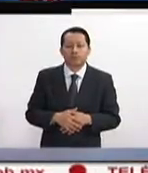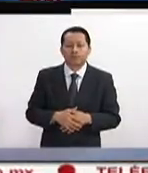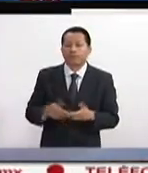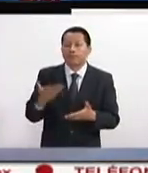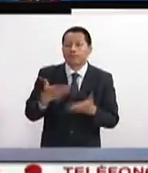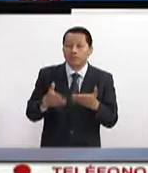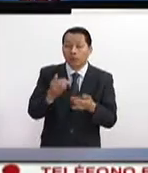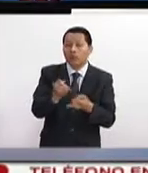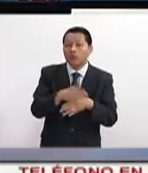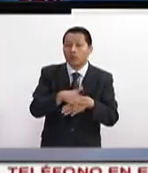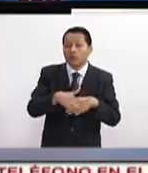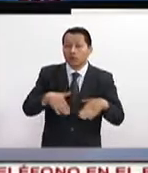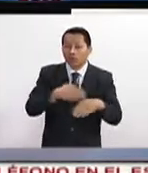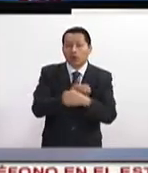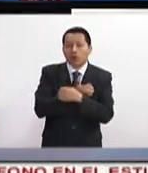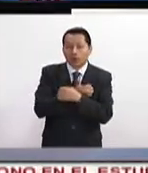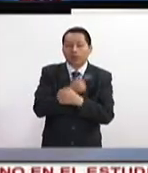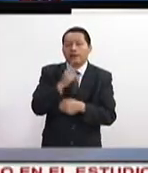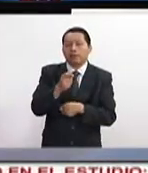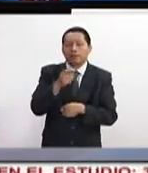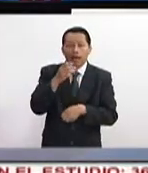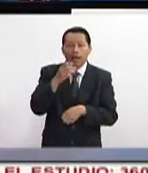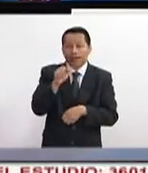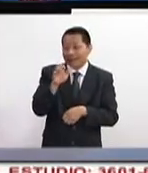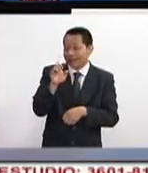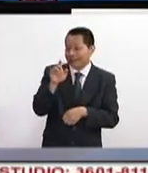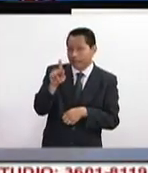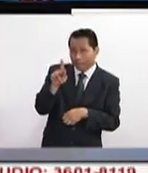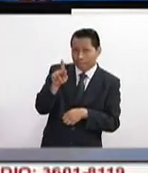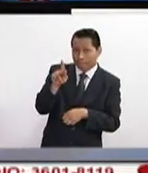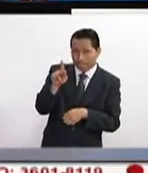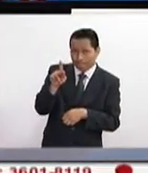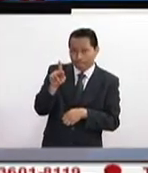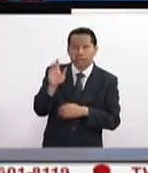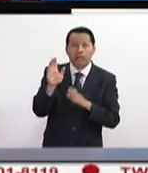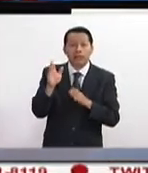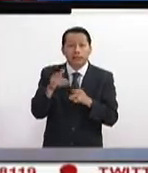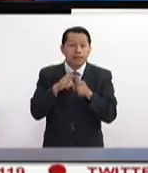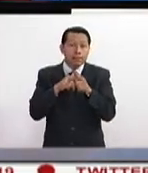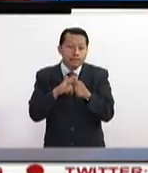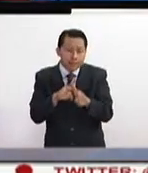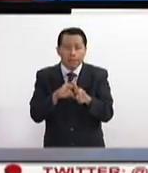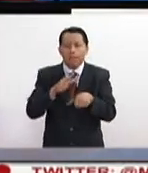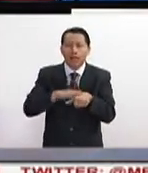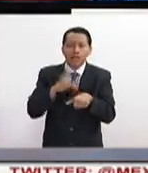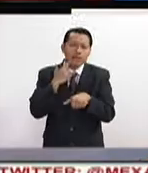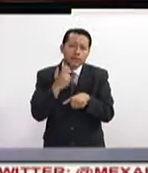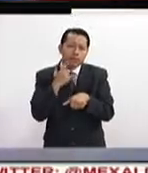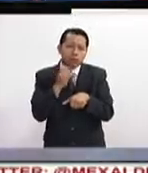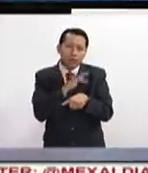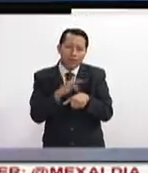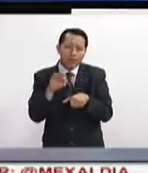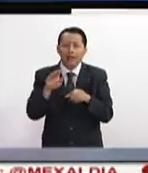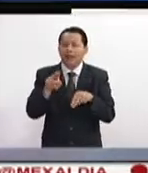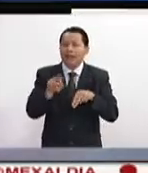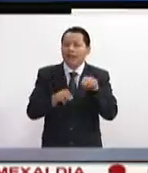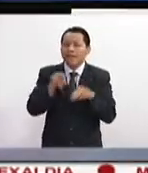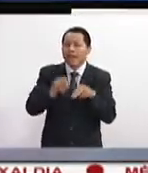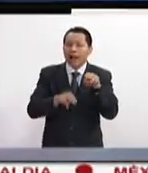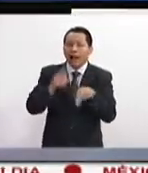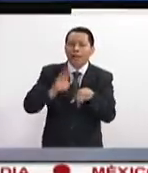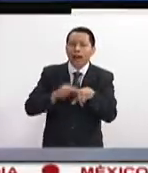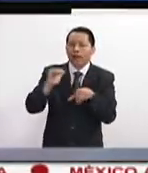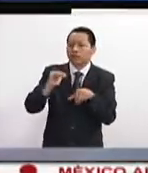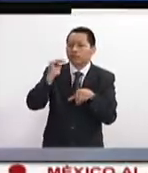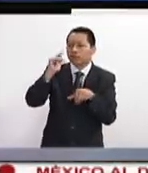Vamos ahora con información educativa porque la Secretaría de Educación Pública sigue sumando esfuerzos para elevar el nivel de quienes serán los